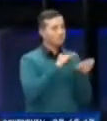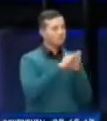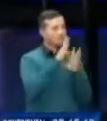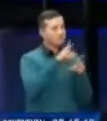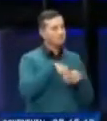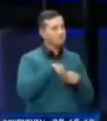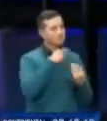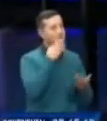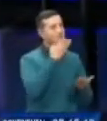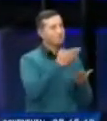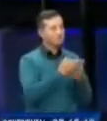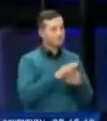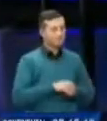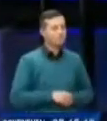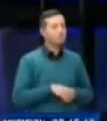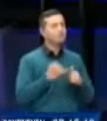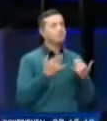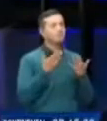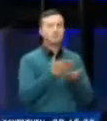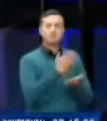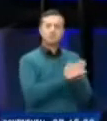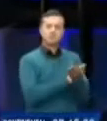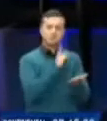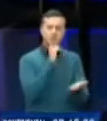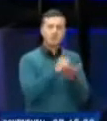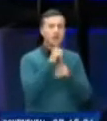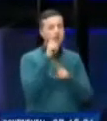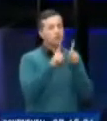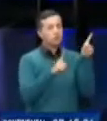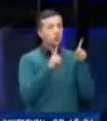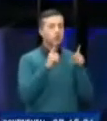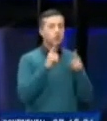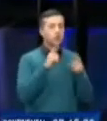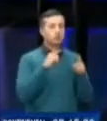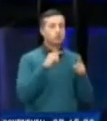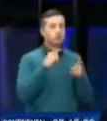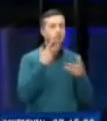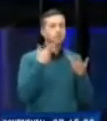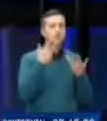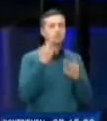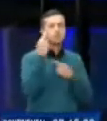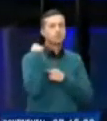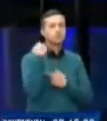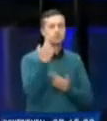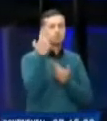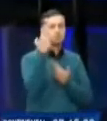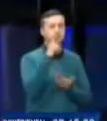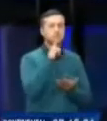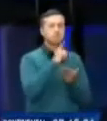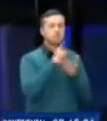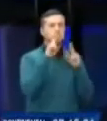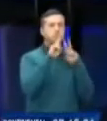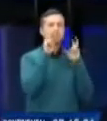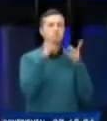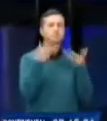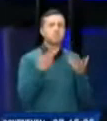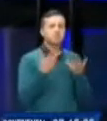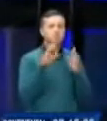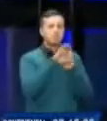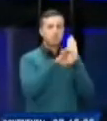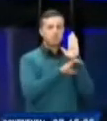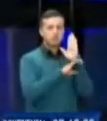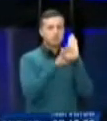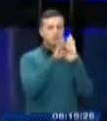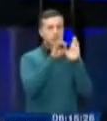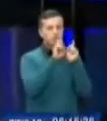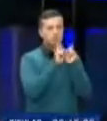invitación bueno se generó en un momento dado una polémica sobre el rol de las fuerzas armadas en lo que tiene que ver con la enmienda constitucional